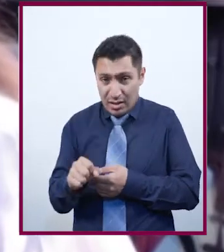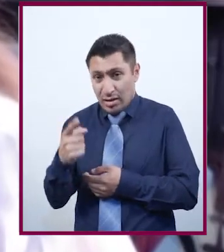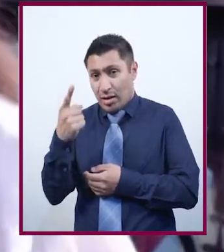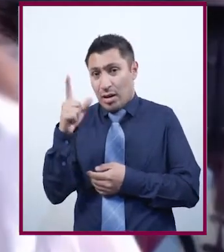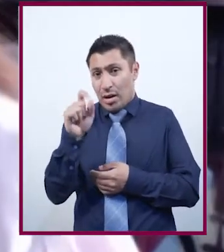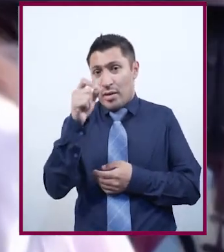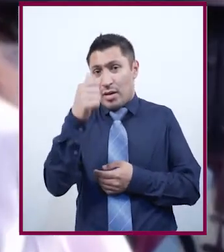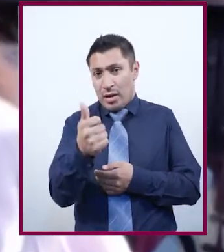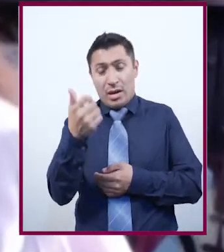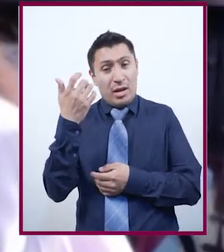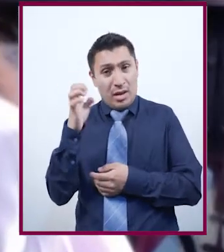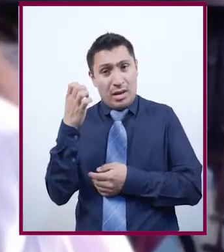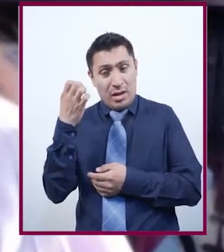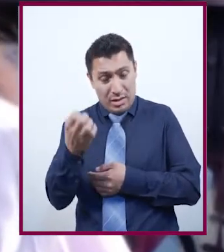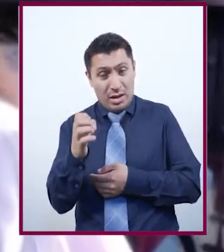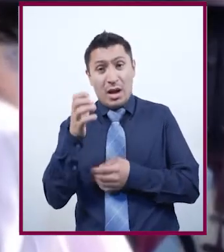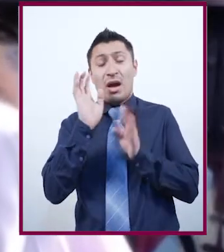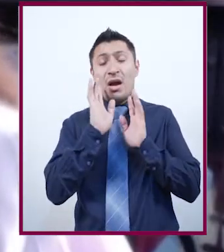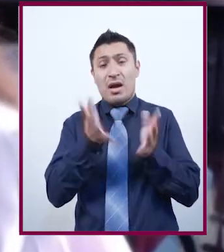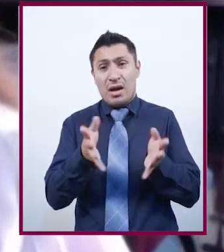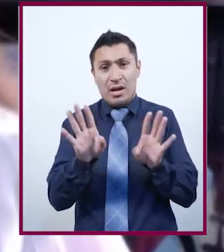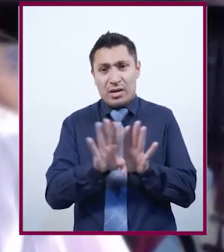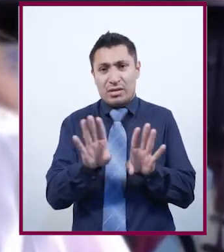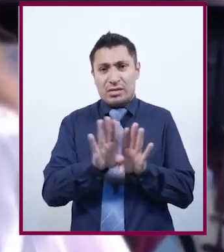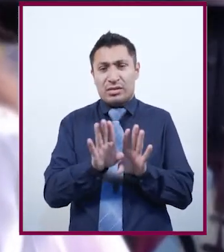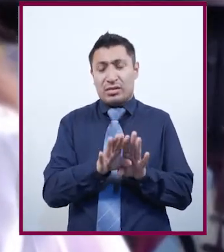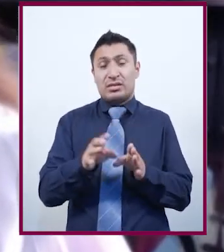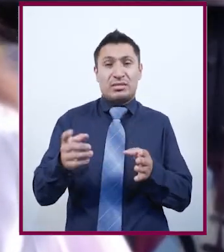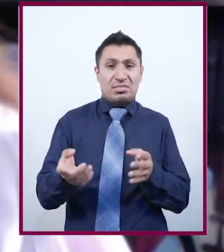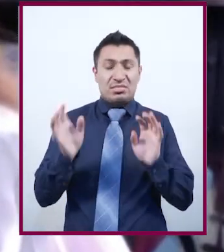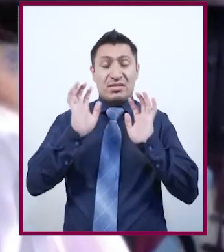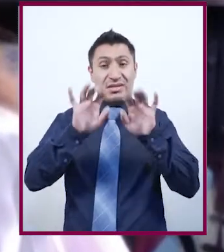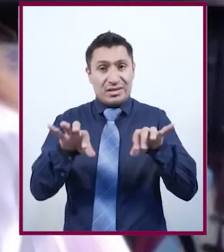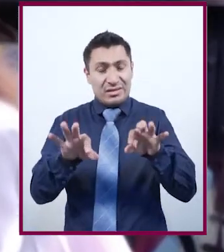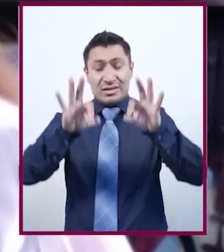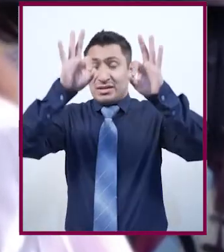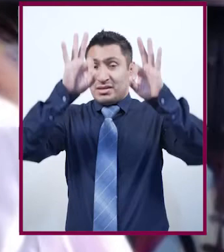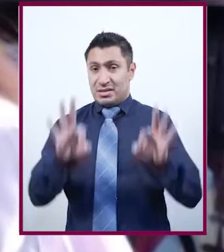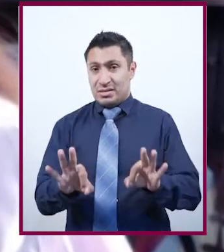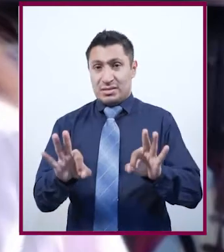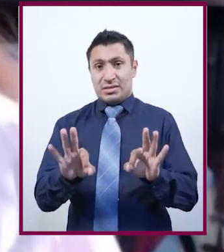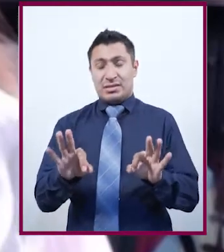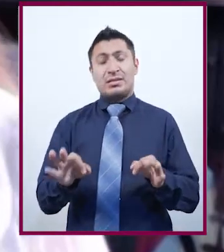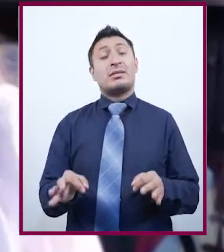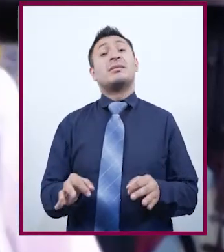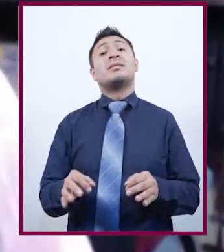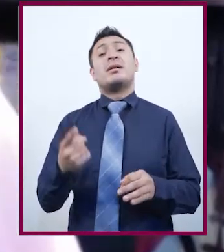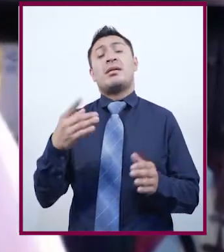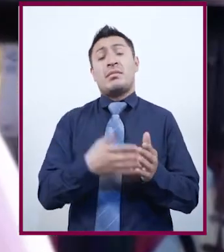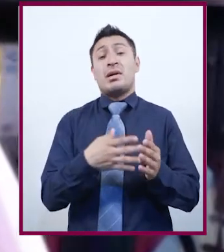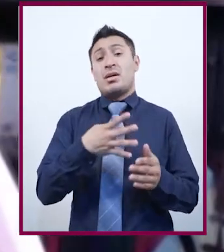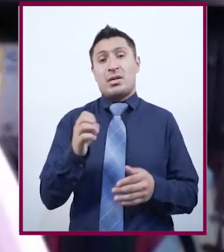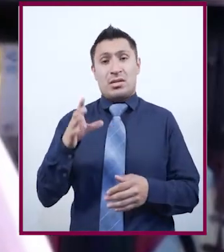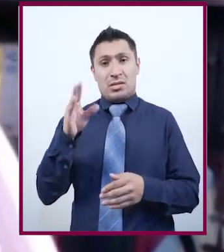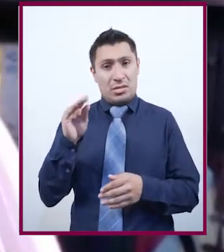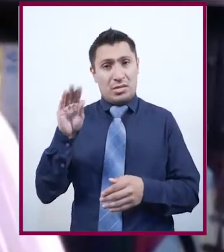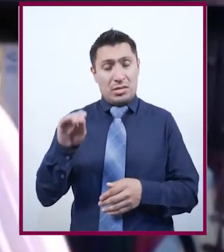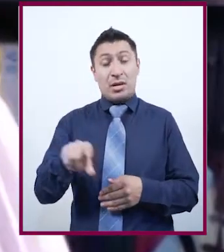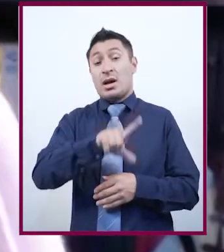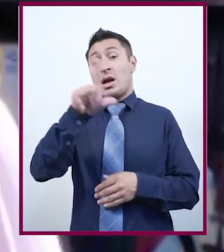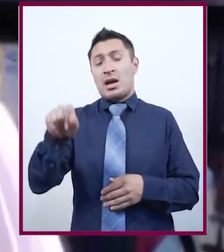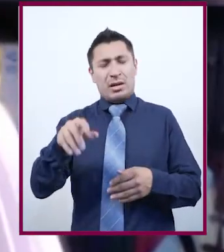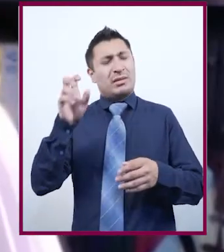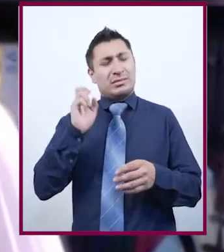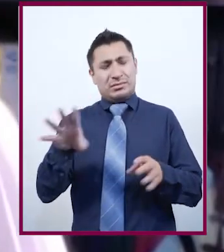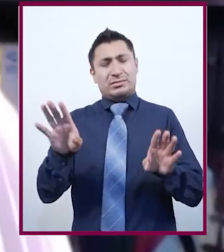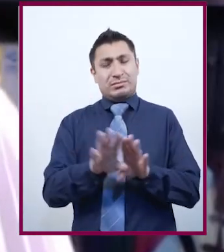cuando se suscribe de manera formal en 1990. Después esto tiene que pasar una aprobación por parte